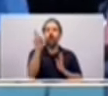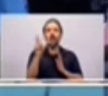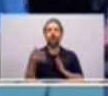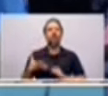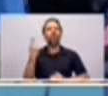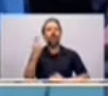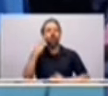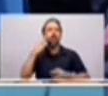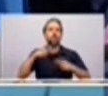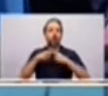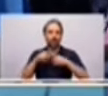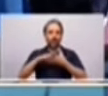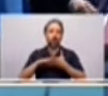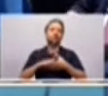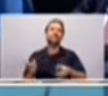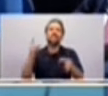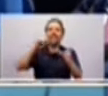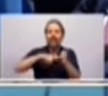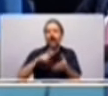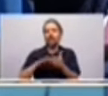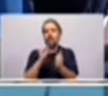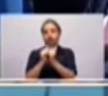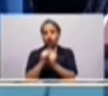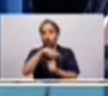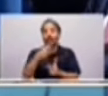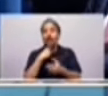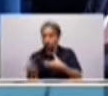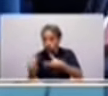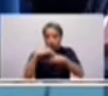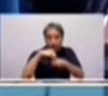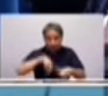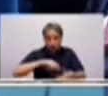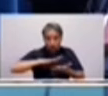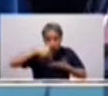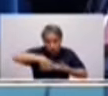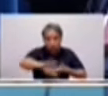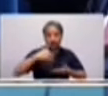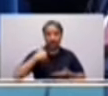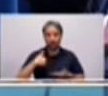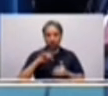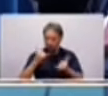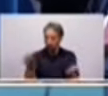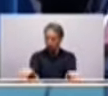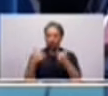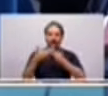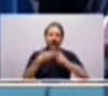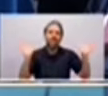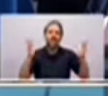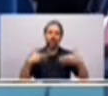realmente insospechadas para los argentinos. Pero eso que va a suceder no es la mano invisible del mercado, es un